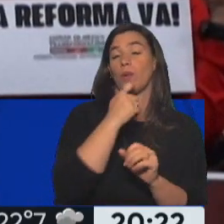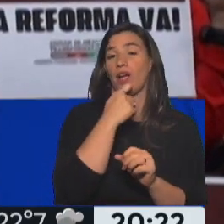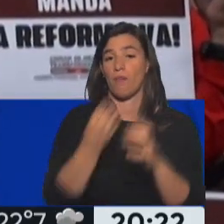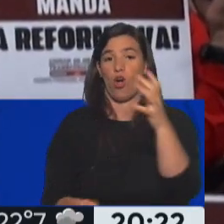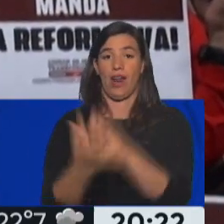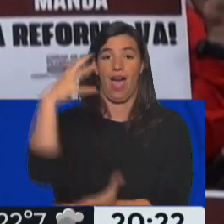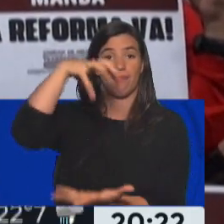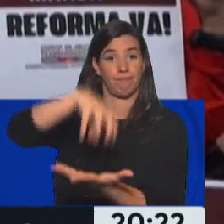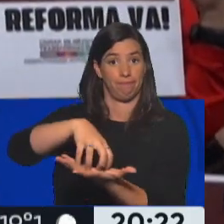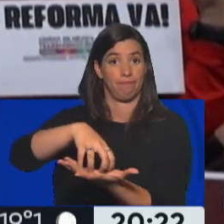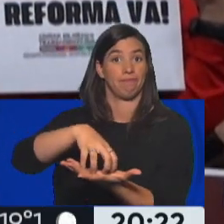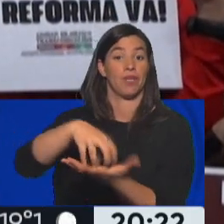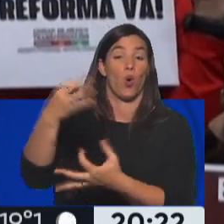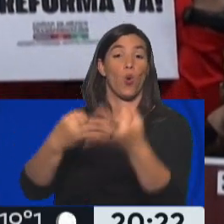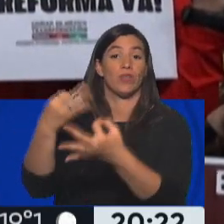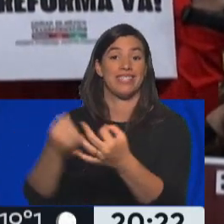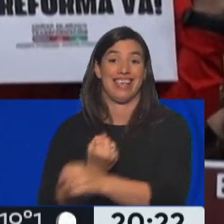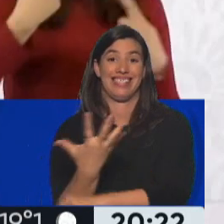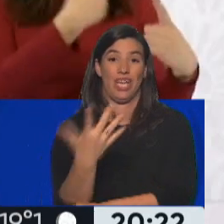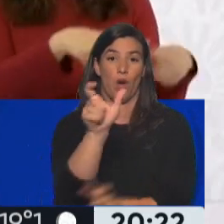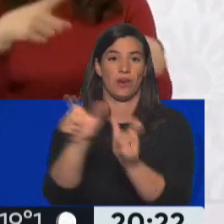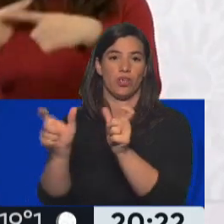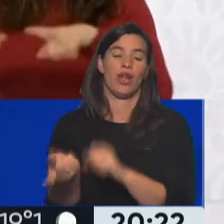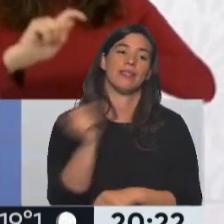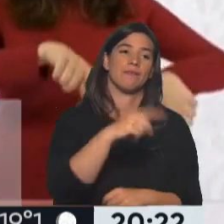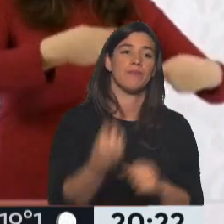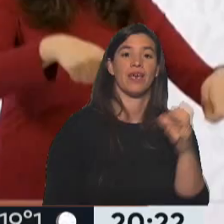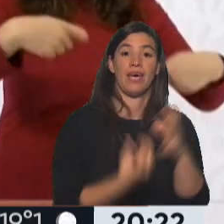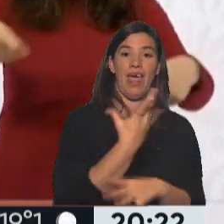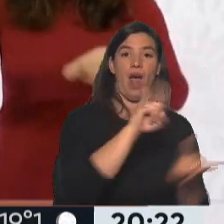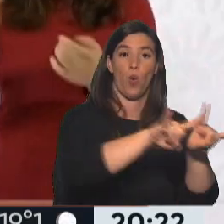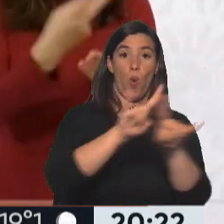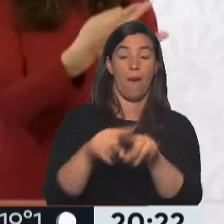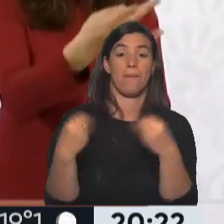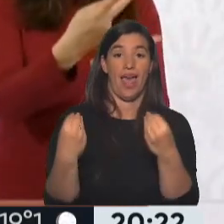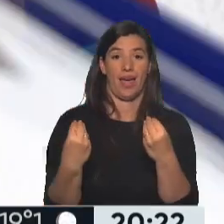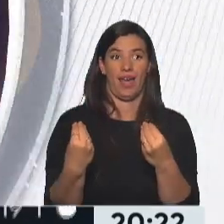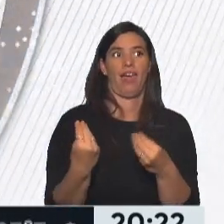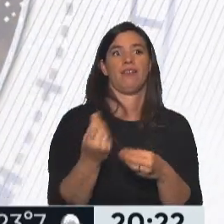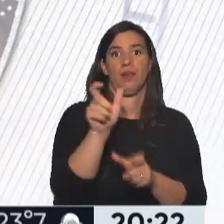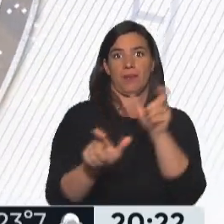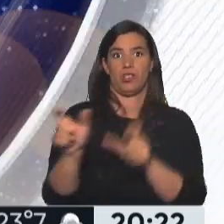de 5 miembros, además de un sitio web para que los aspirantes registren sus candidaturas.